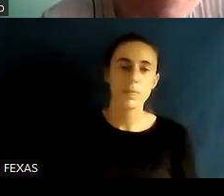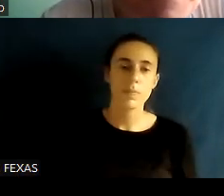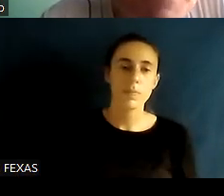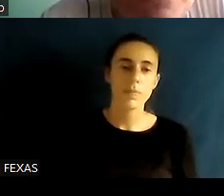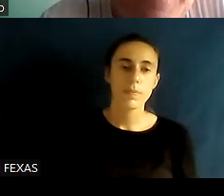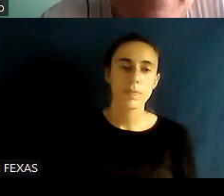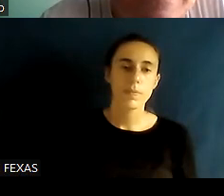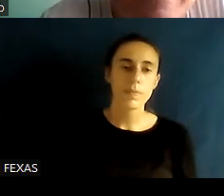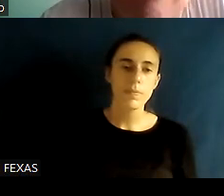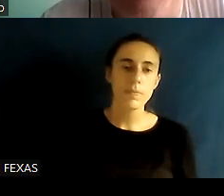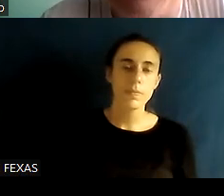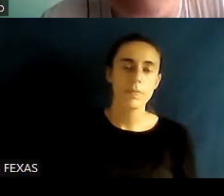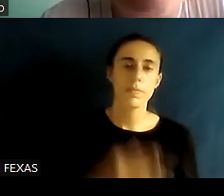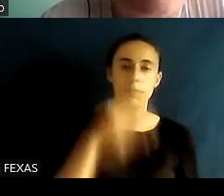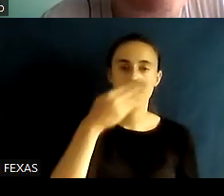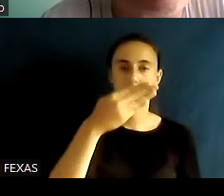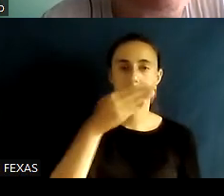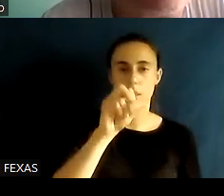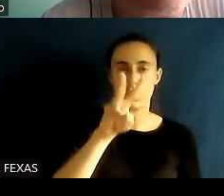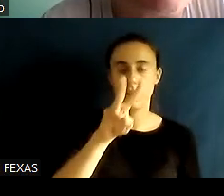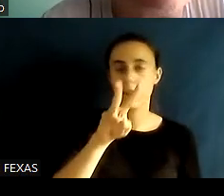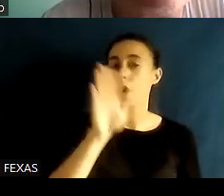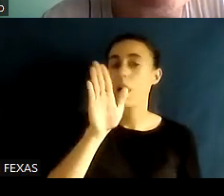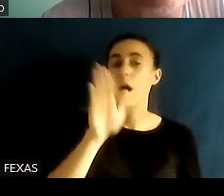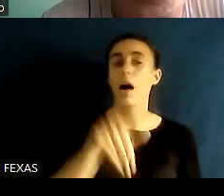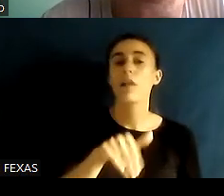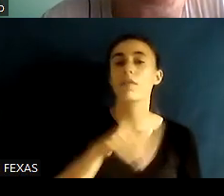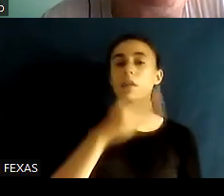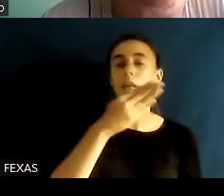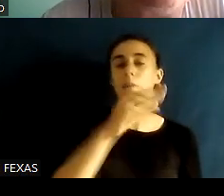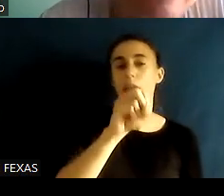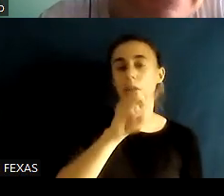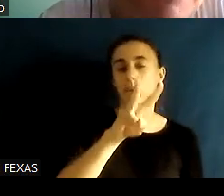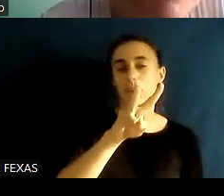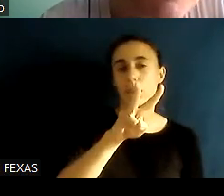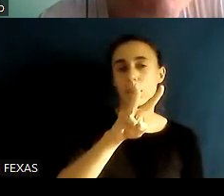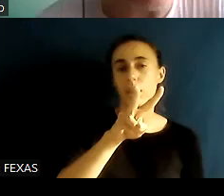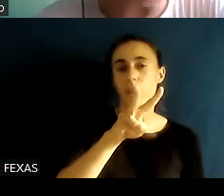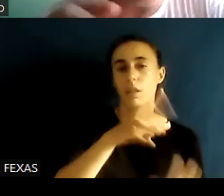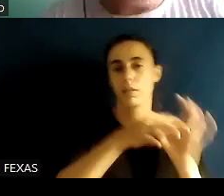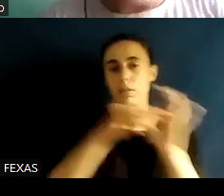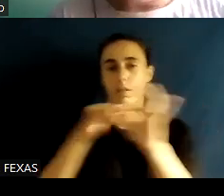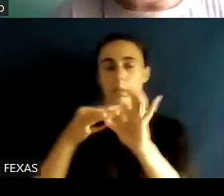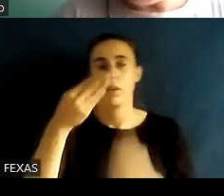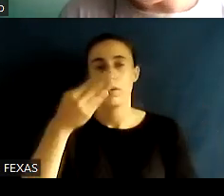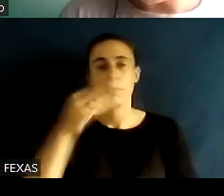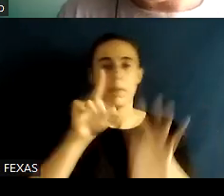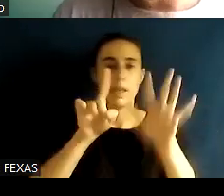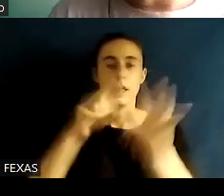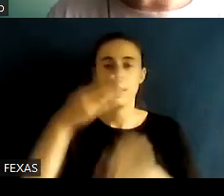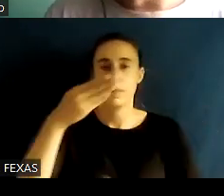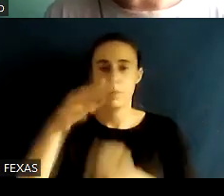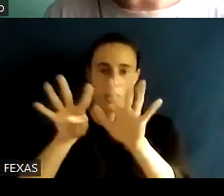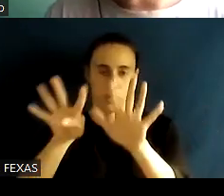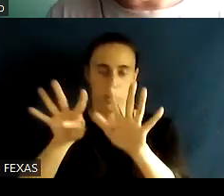Y la vitamina B12, que al fin y al cabo va muchas veces asociada a la vitamina B6 y a la B9. A la B9, al